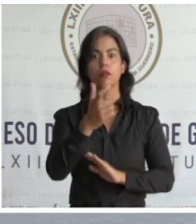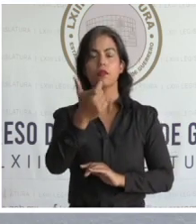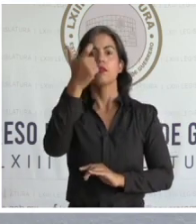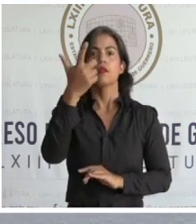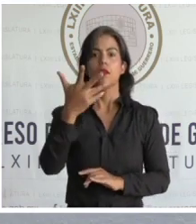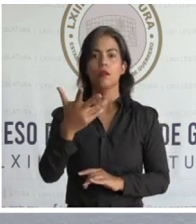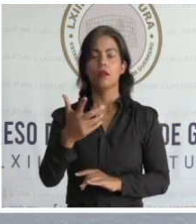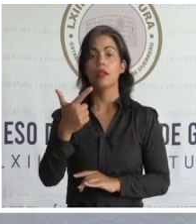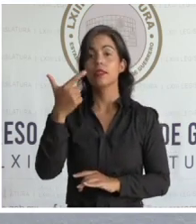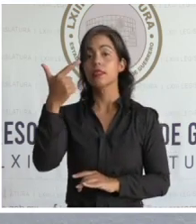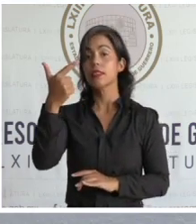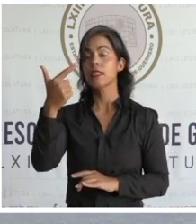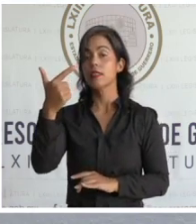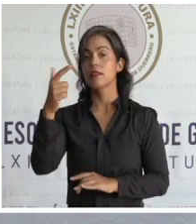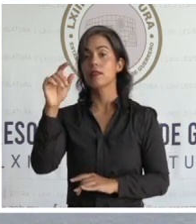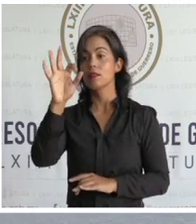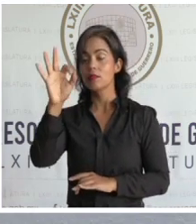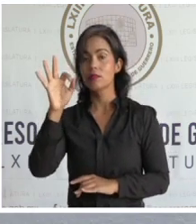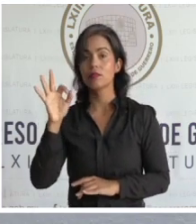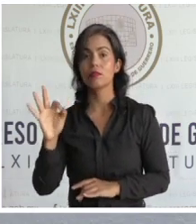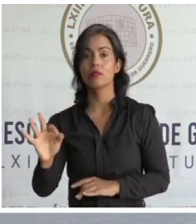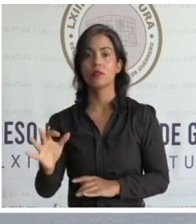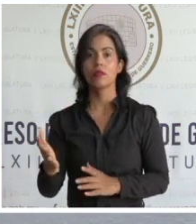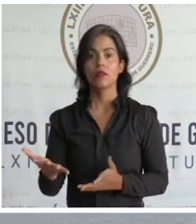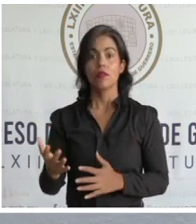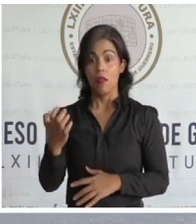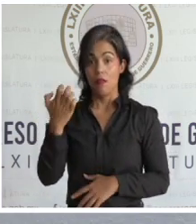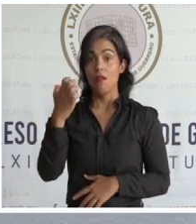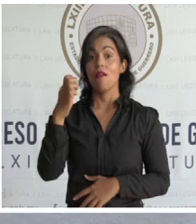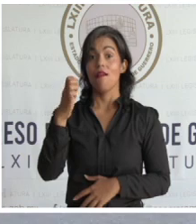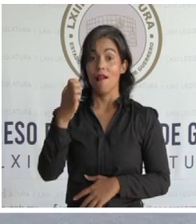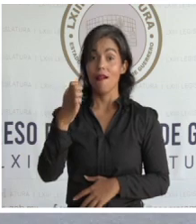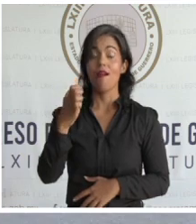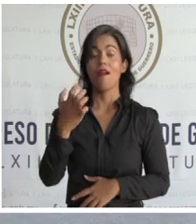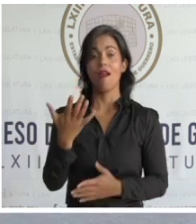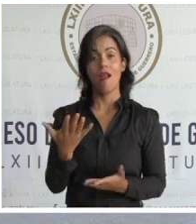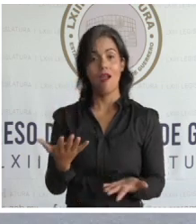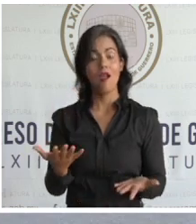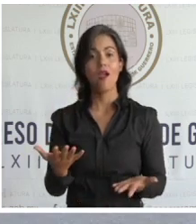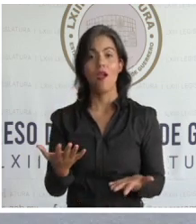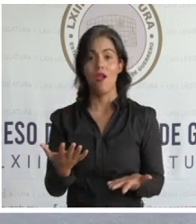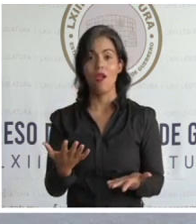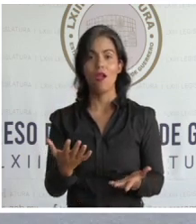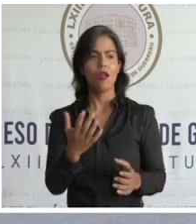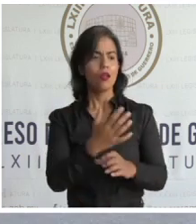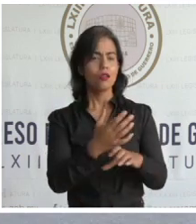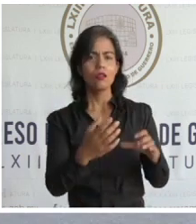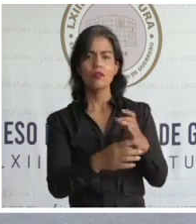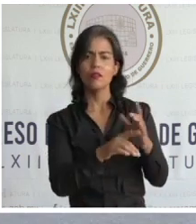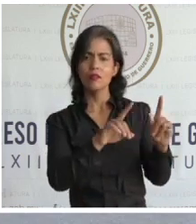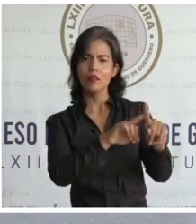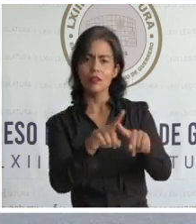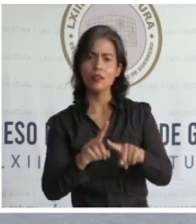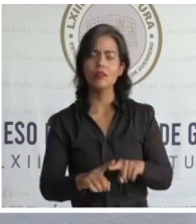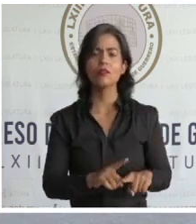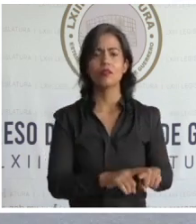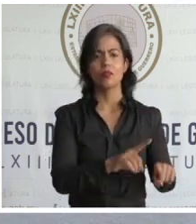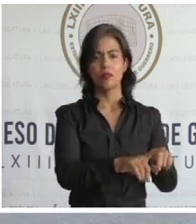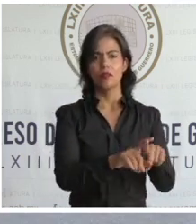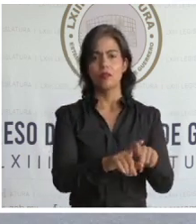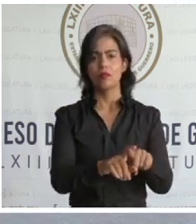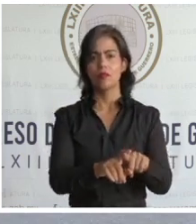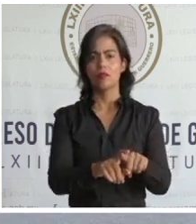7.91% en enero de este año, lo que se ha traducido en aumentos en precios de bienes y servicios. Y para